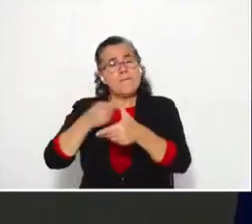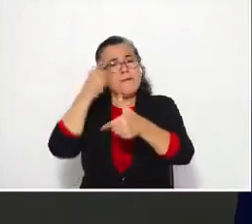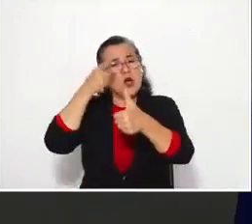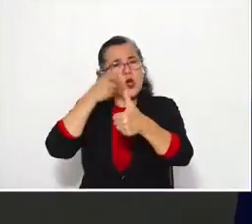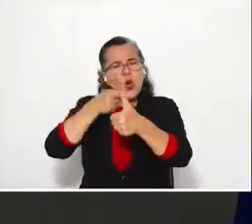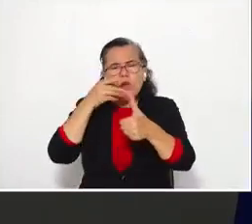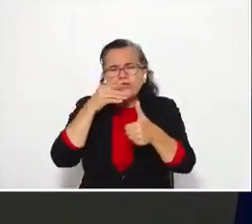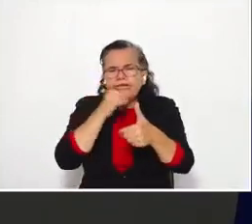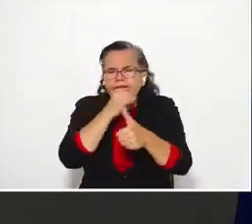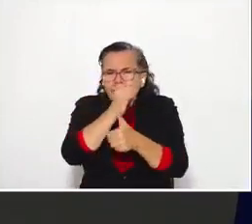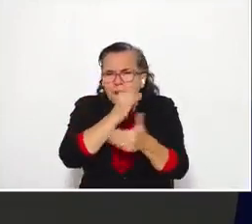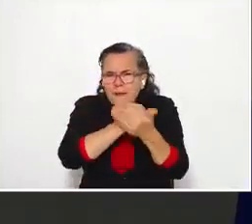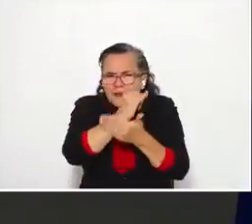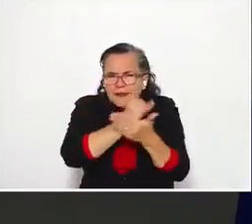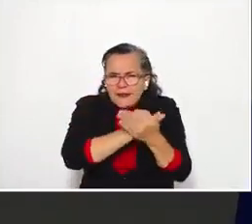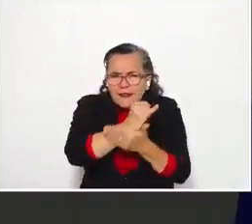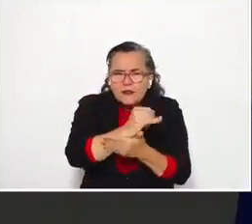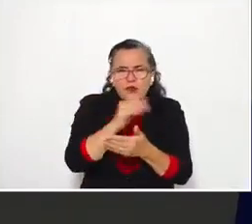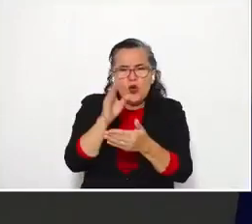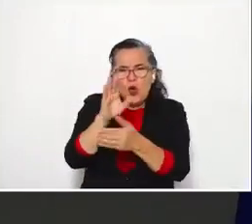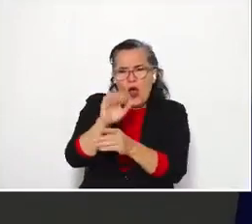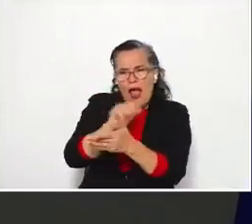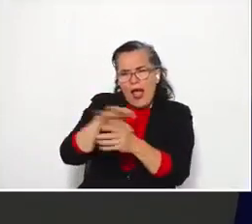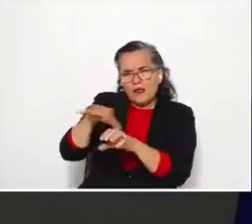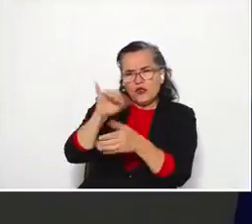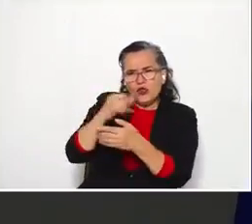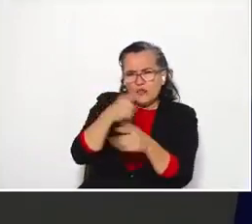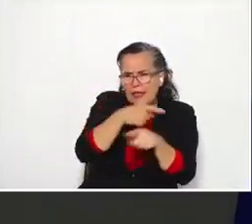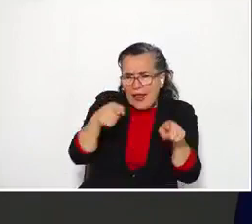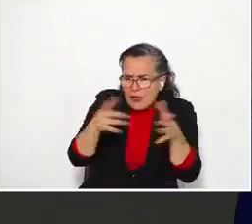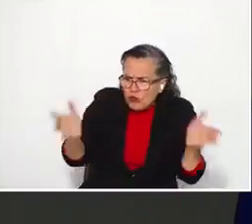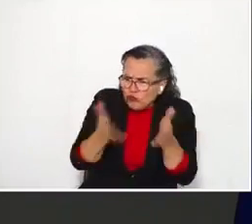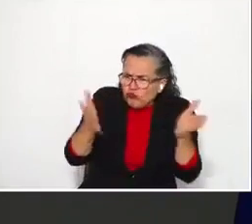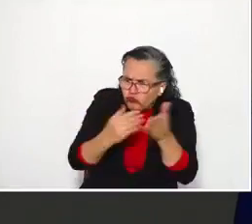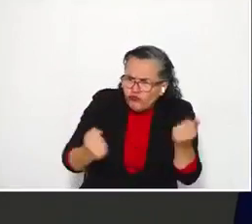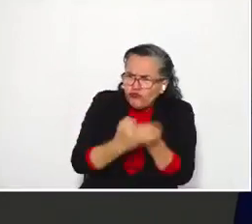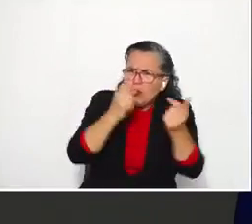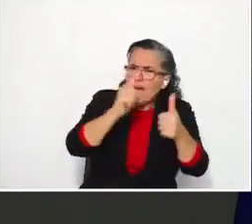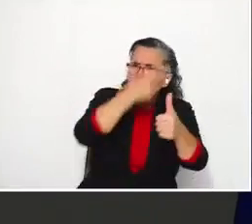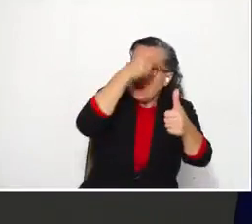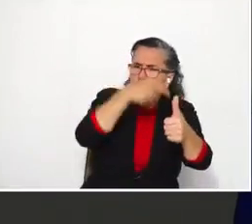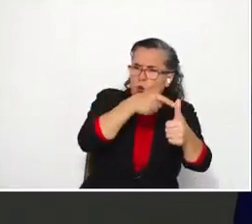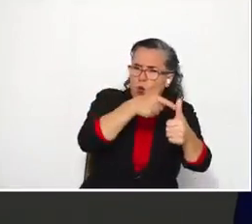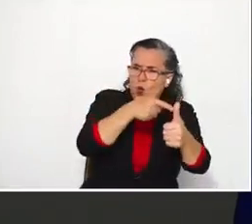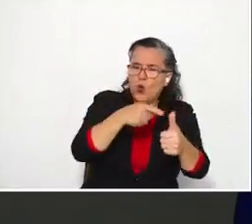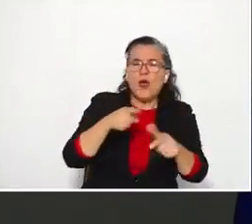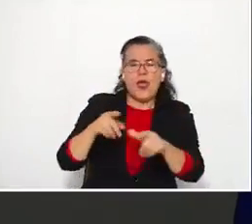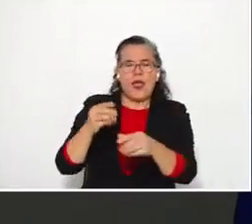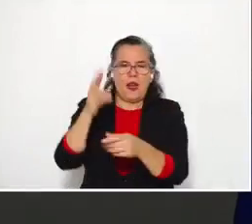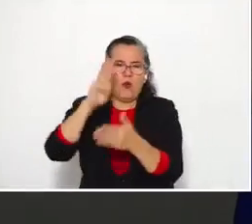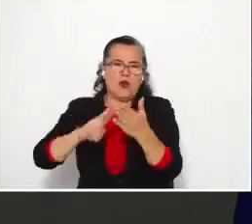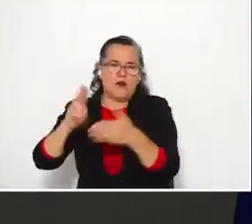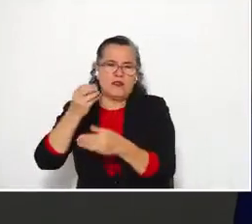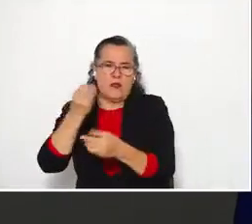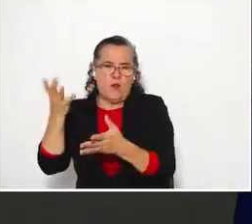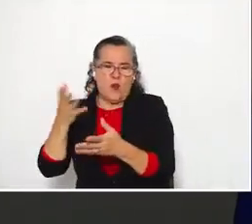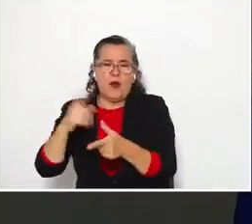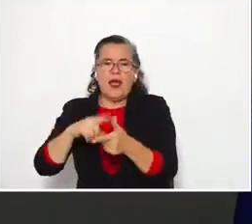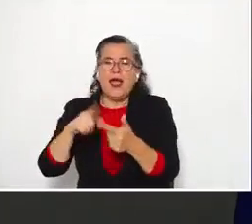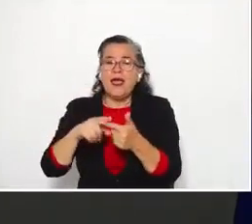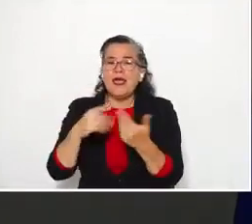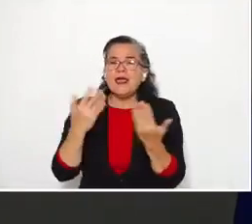a la investigación y a la acción social en el sector universitario público. Destaca la necesidad de detener